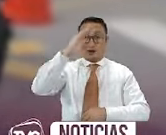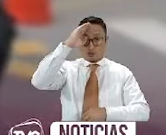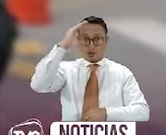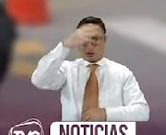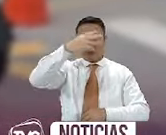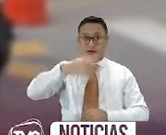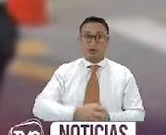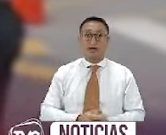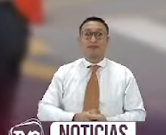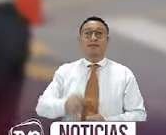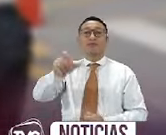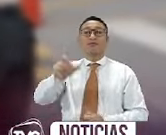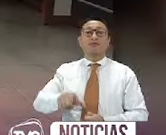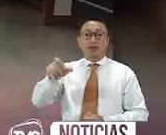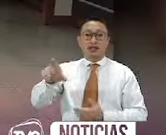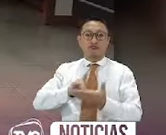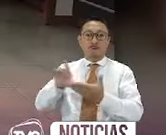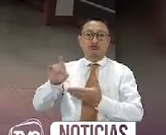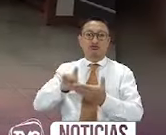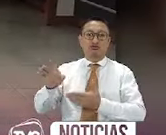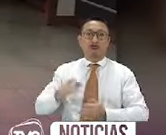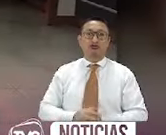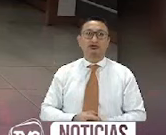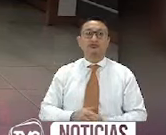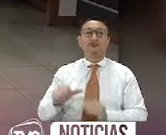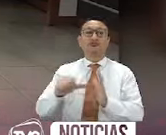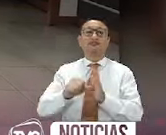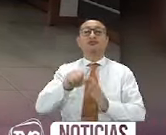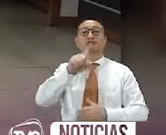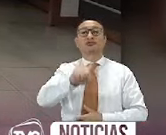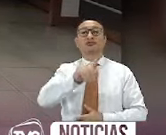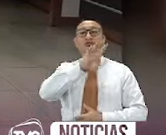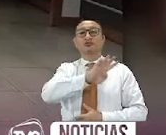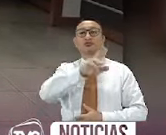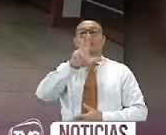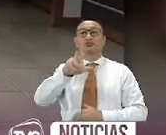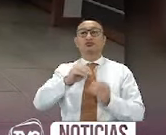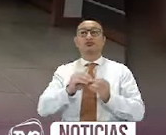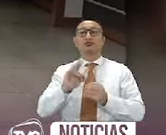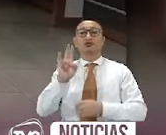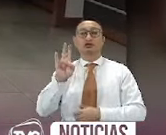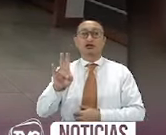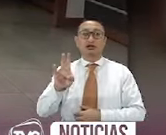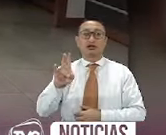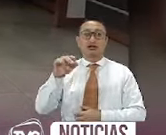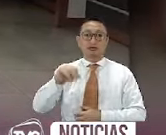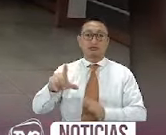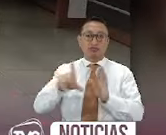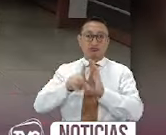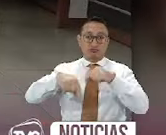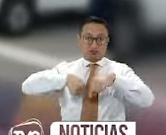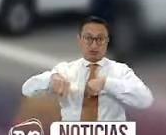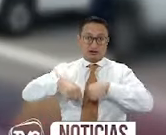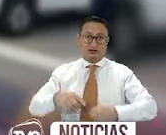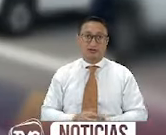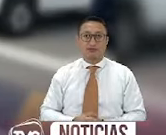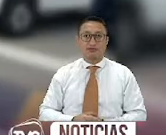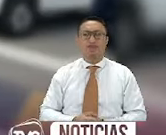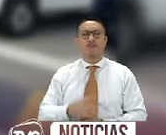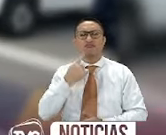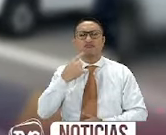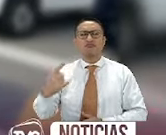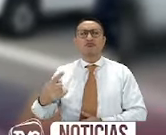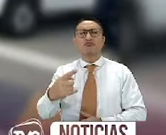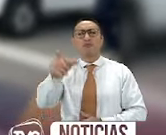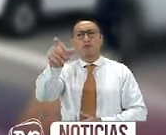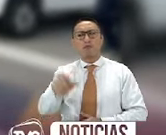expulsión de los sospechosos bajo el artículo 143, numeral 7 de la Ley Orgánica de Movilidad Humana, donde se establece que una persona